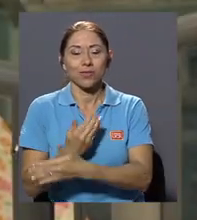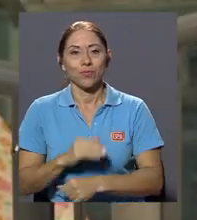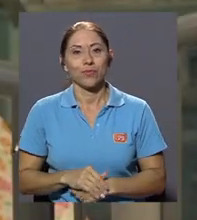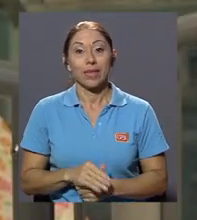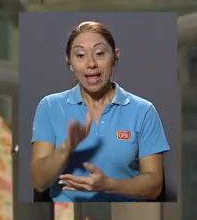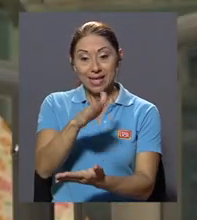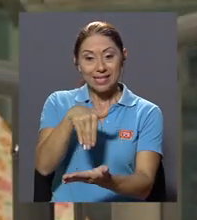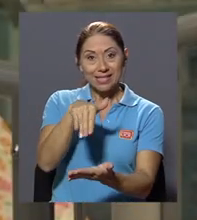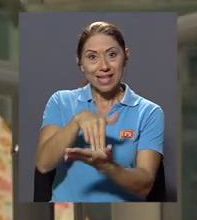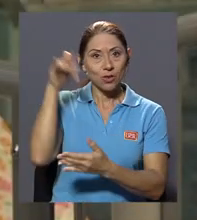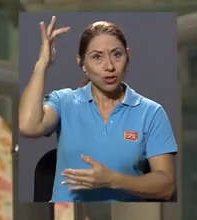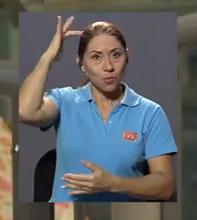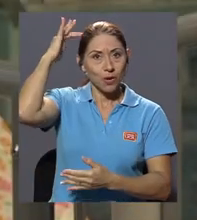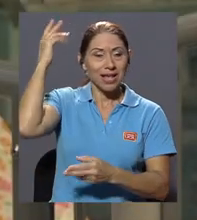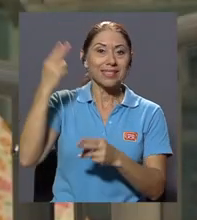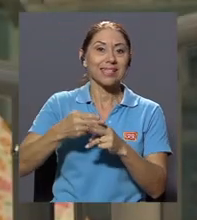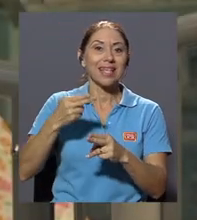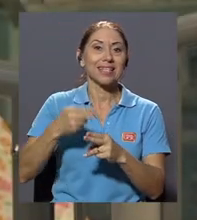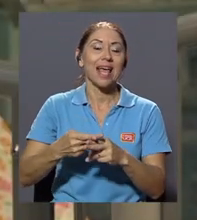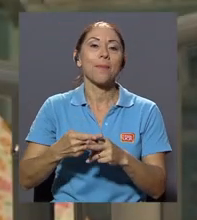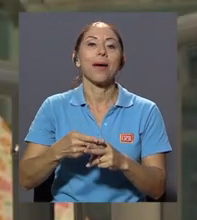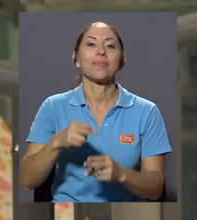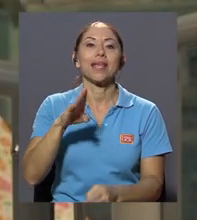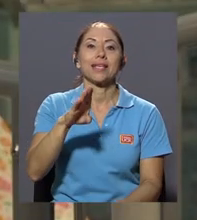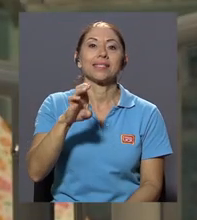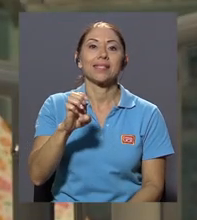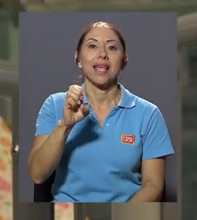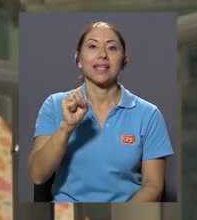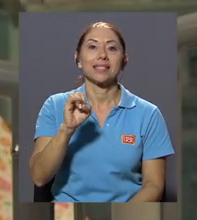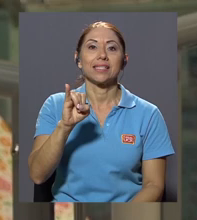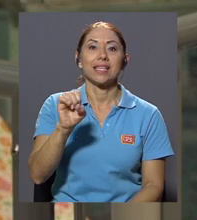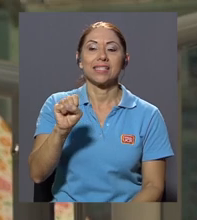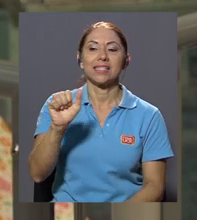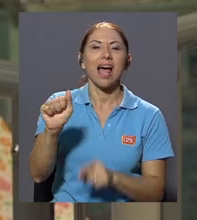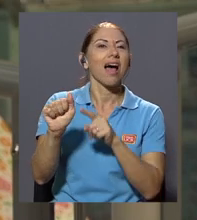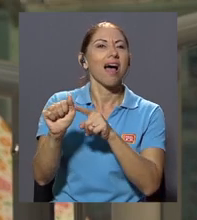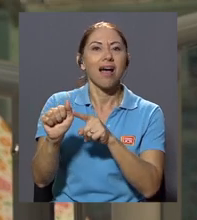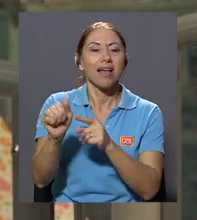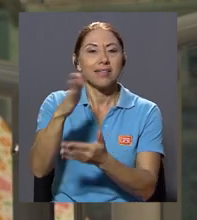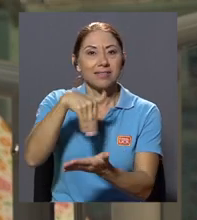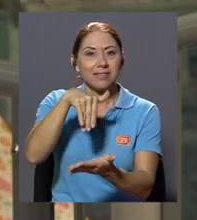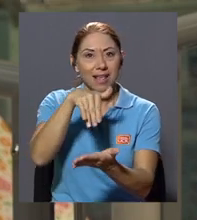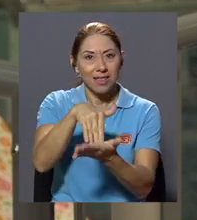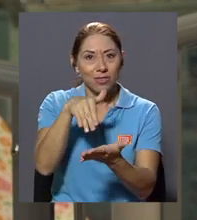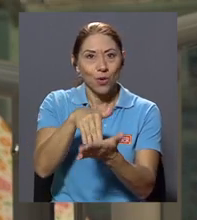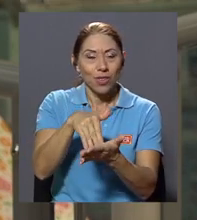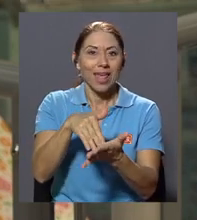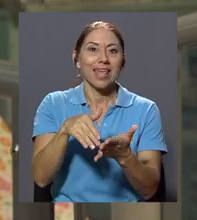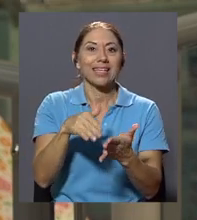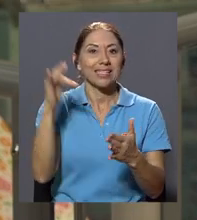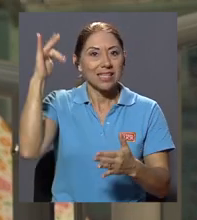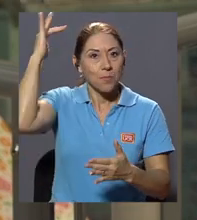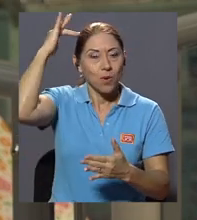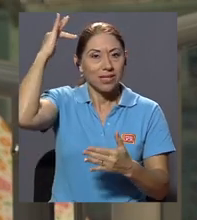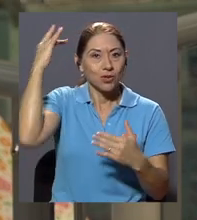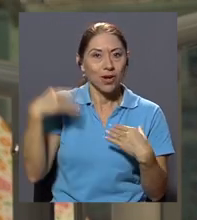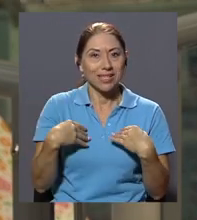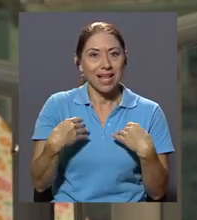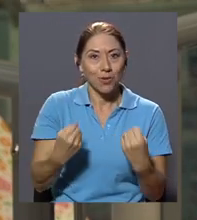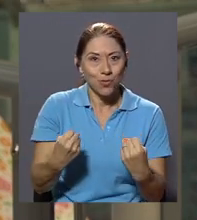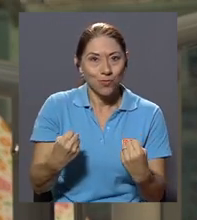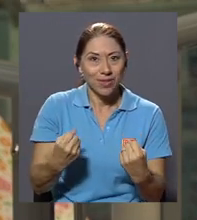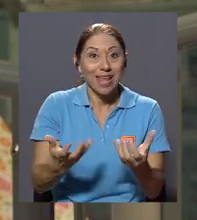simulación se llama CESISA precisamente porque Centro de Simulación en Salud. Lo que pretendemos es que a